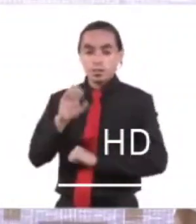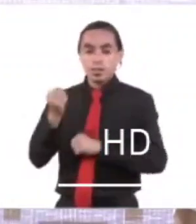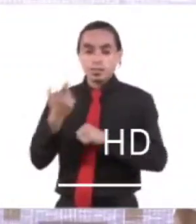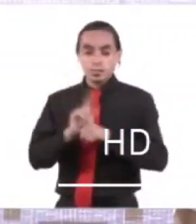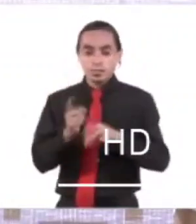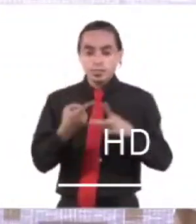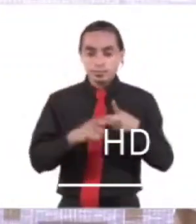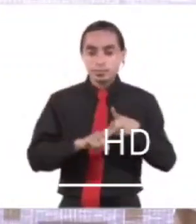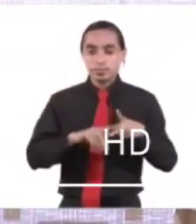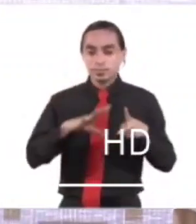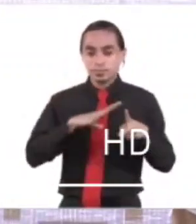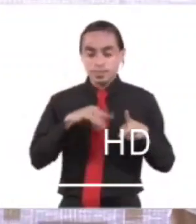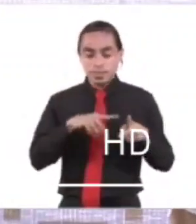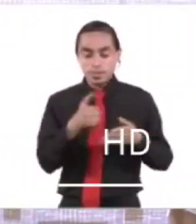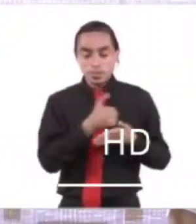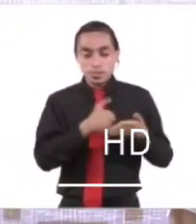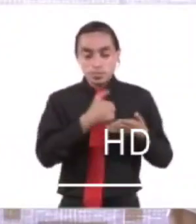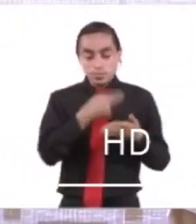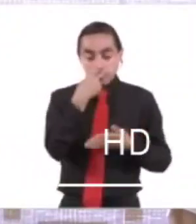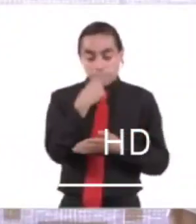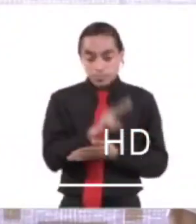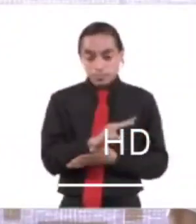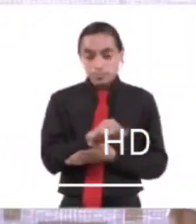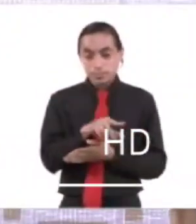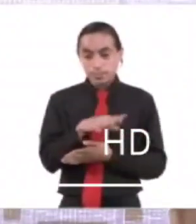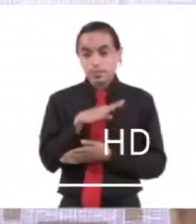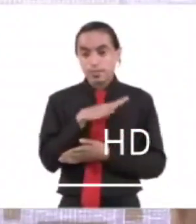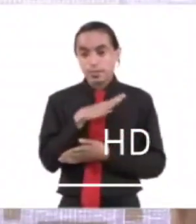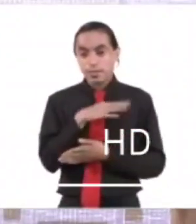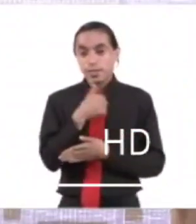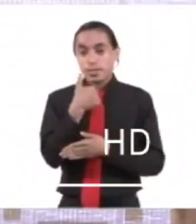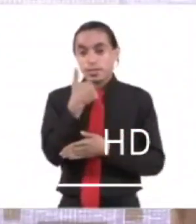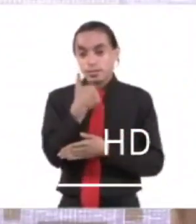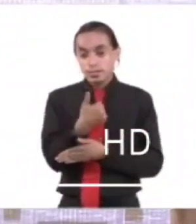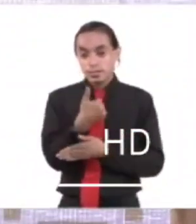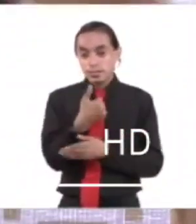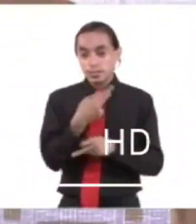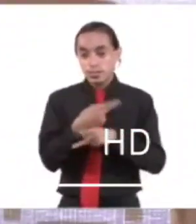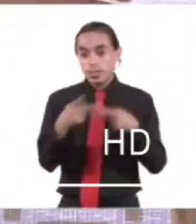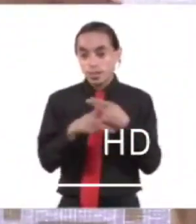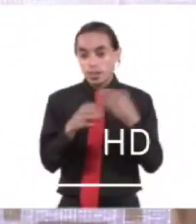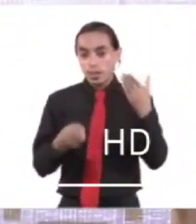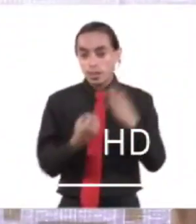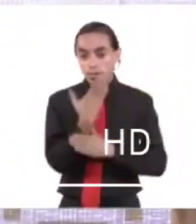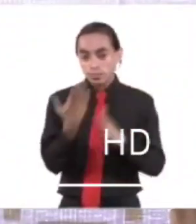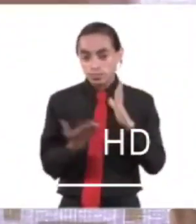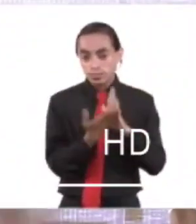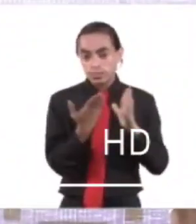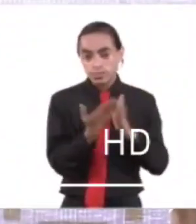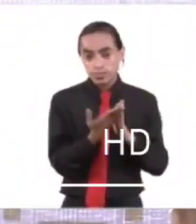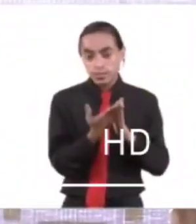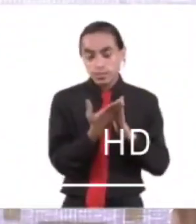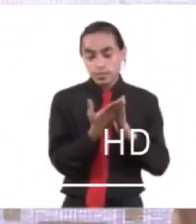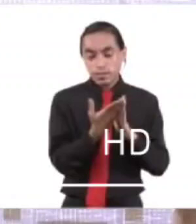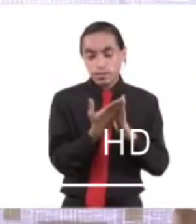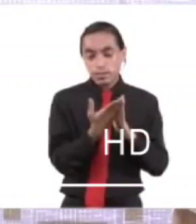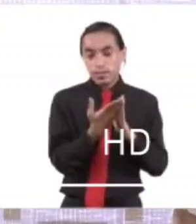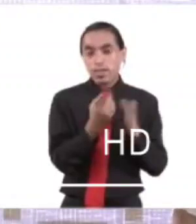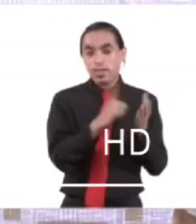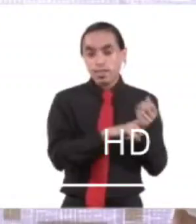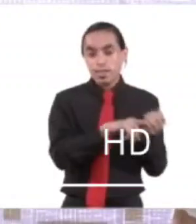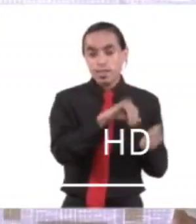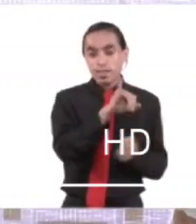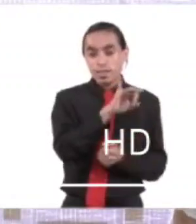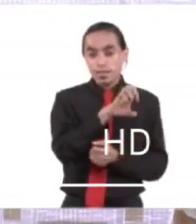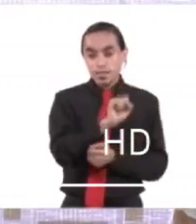México, se hicieron 6 nuevas preparatorias que se agregan al IEMS que fundó